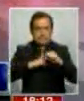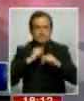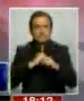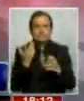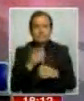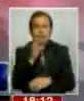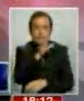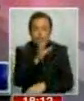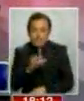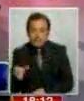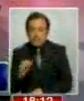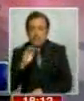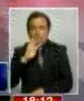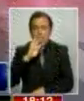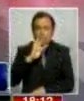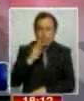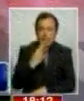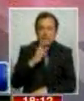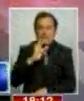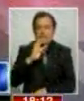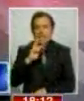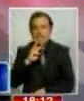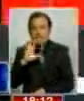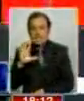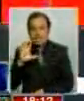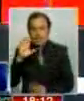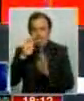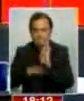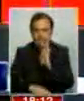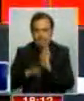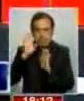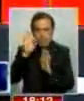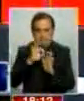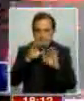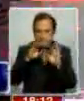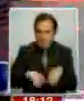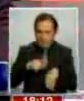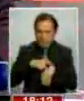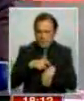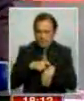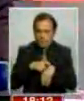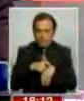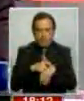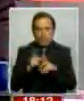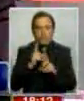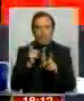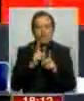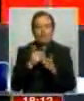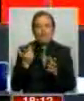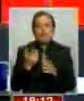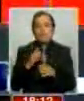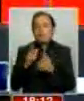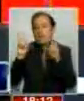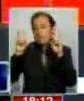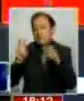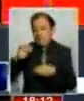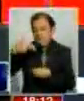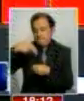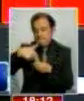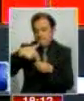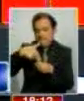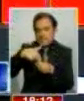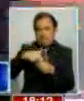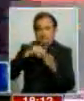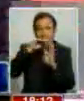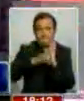de las personas de 40 a 35, no al mismo tiempo. No, por cierto, es como el tema de las bencinas, que cuando bajan